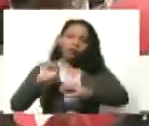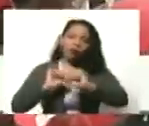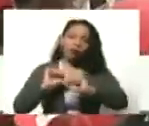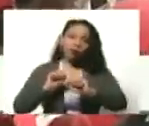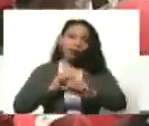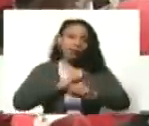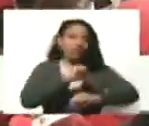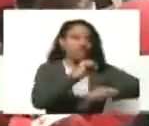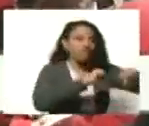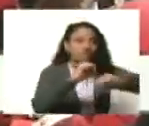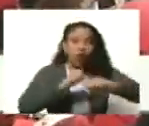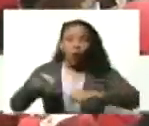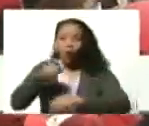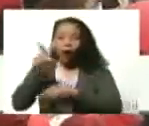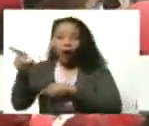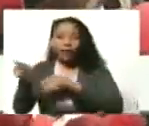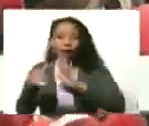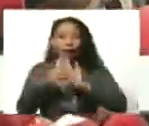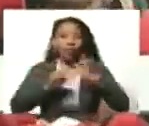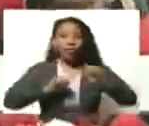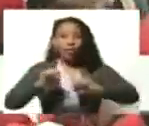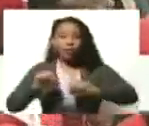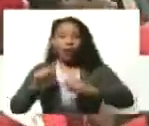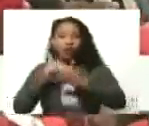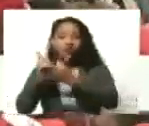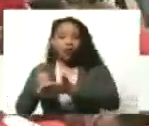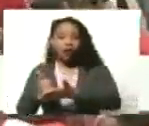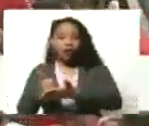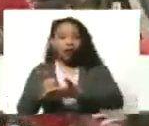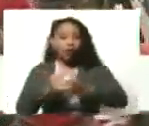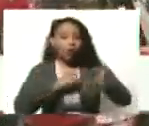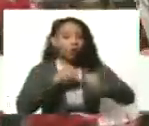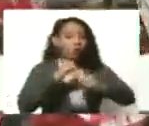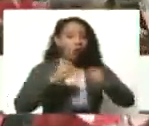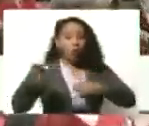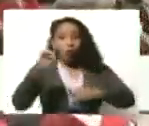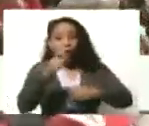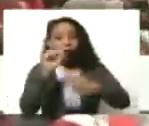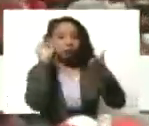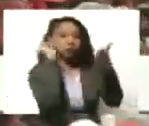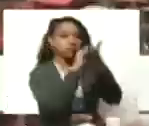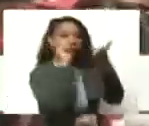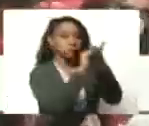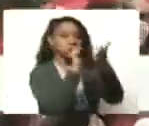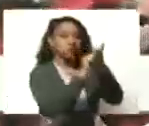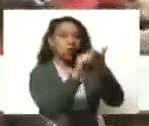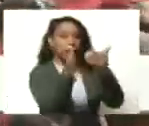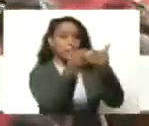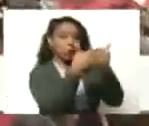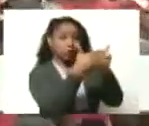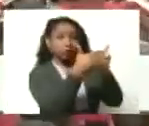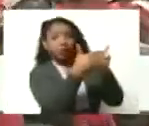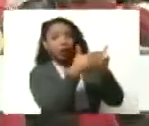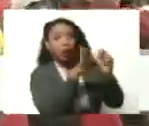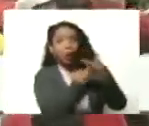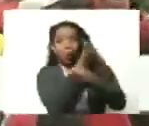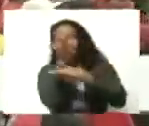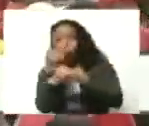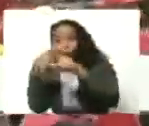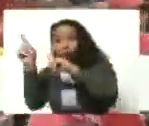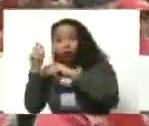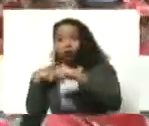correr para buscar ese antibiótico. A correr para buscar. Toco una puerta. Si me cierran una puerta, voy y toco